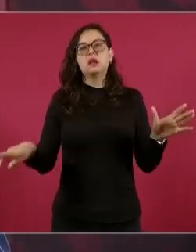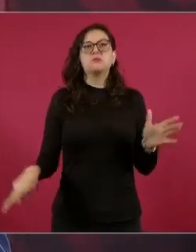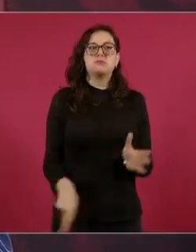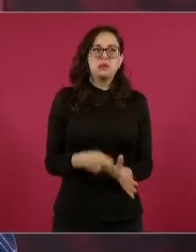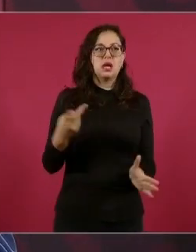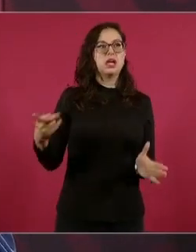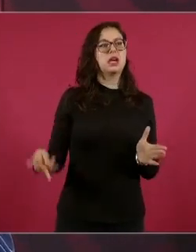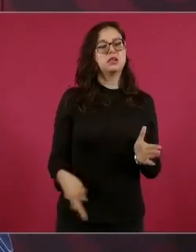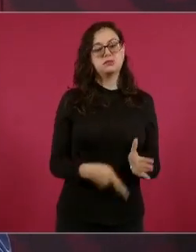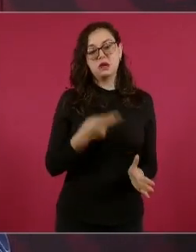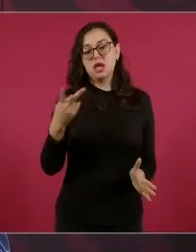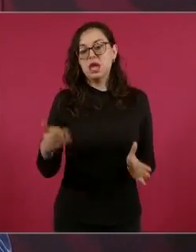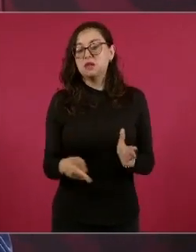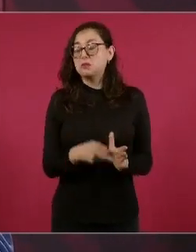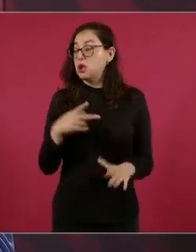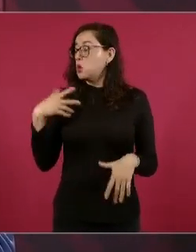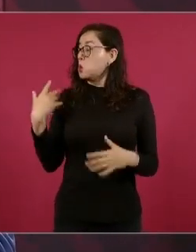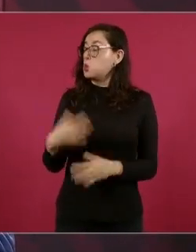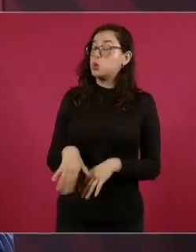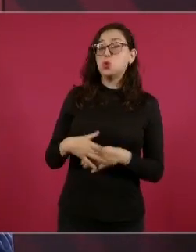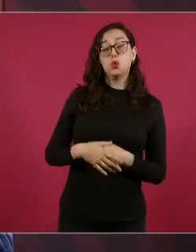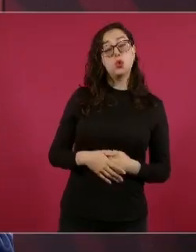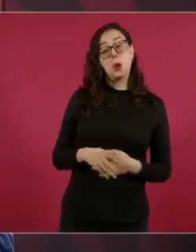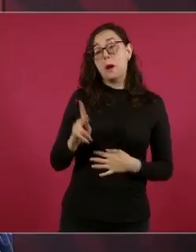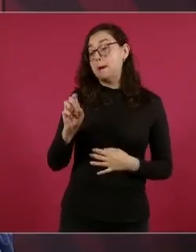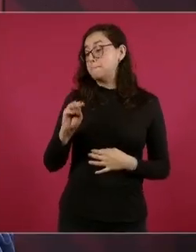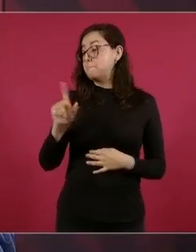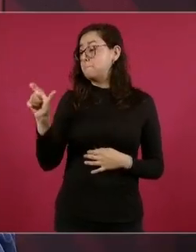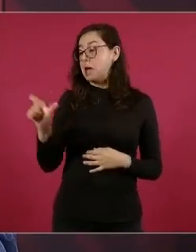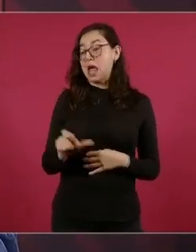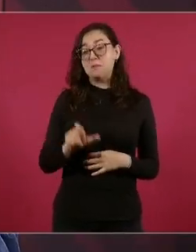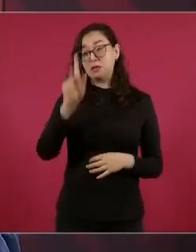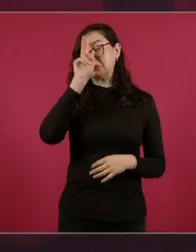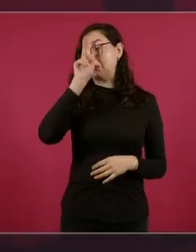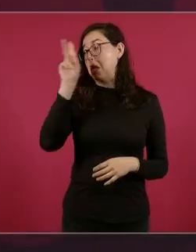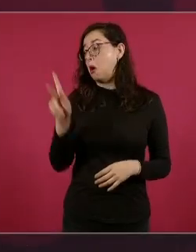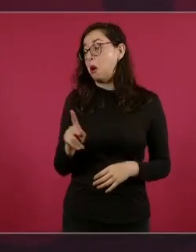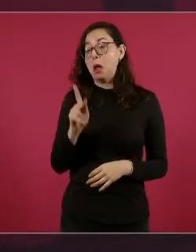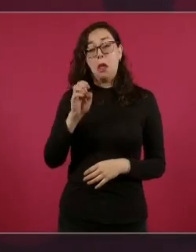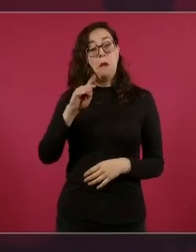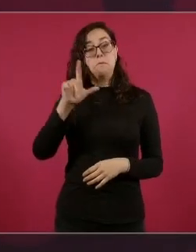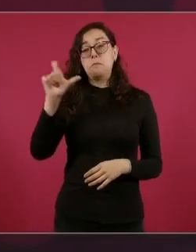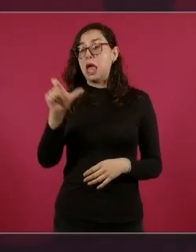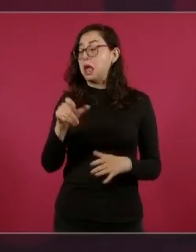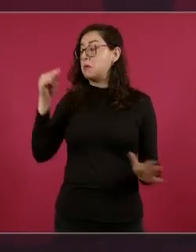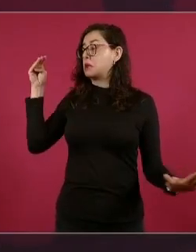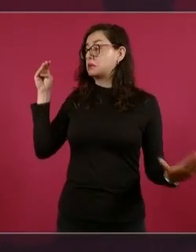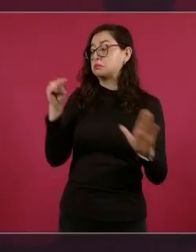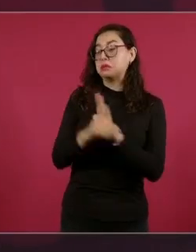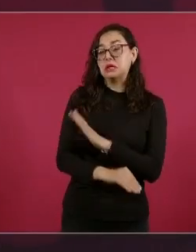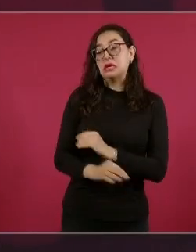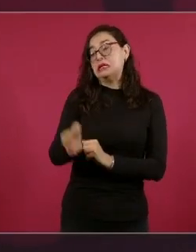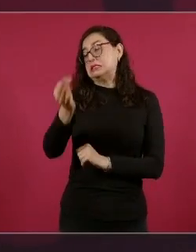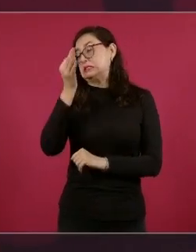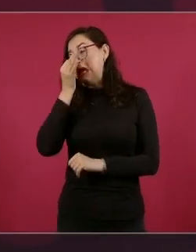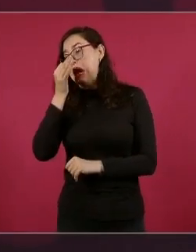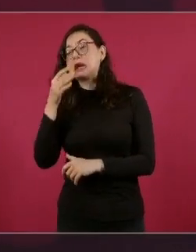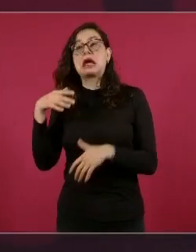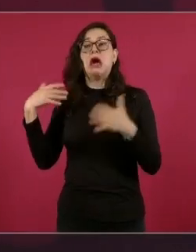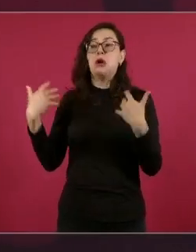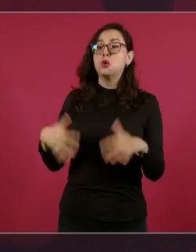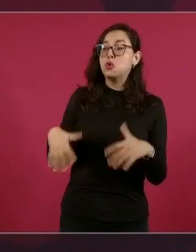Pemex está en su peor momento, y lo mismo la Comisión Federal de Electricidad, y